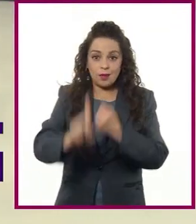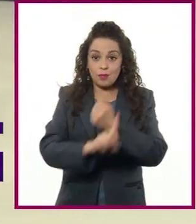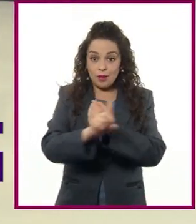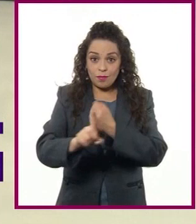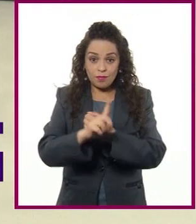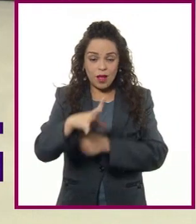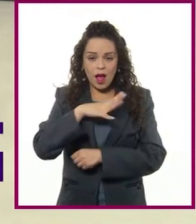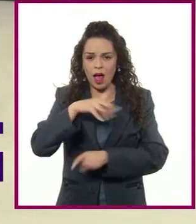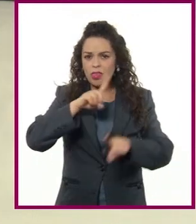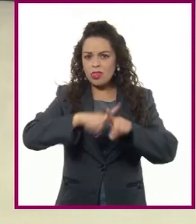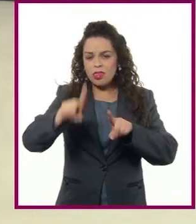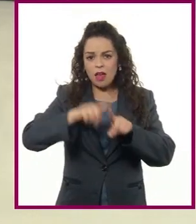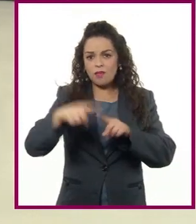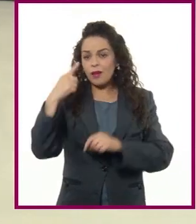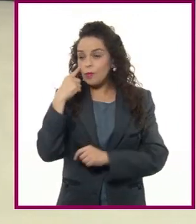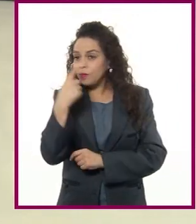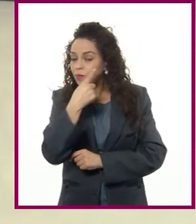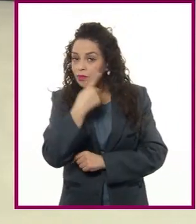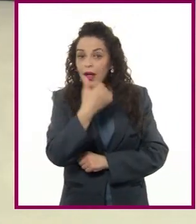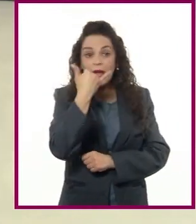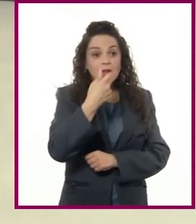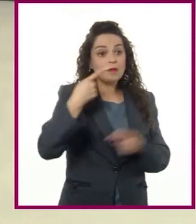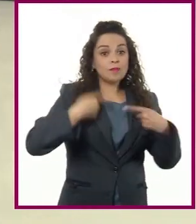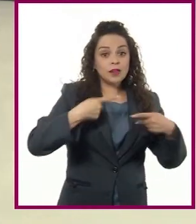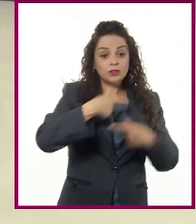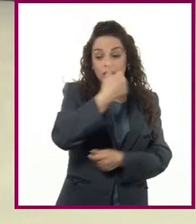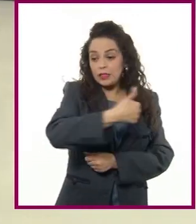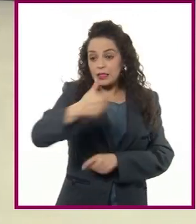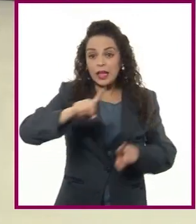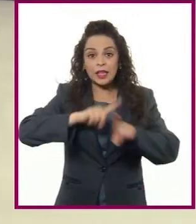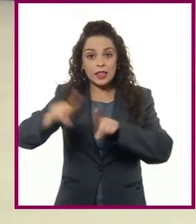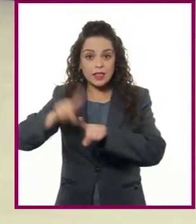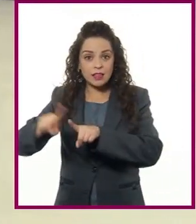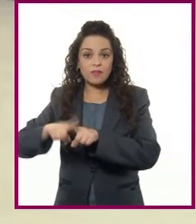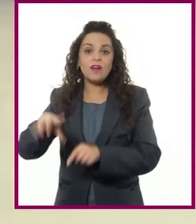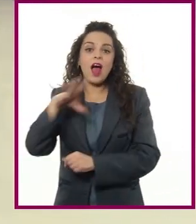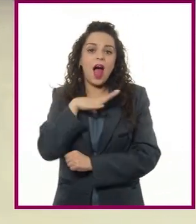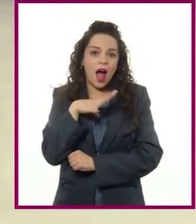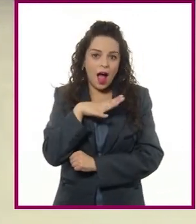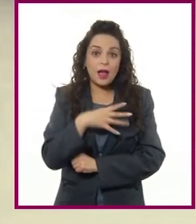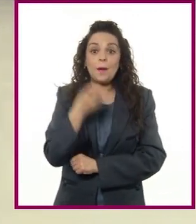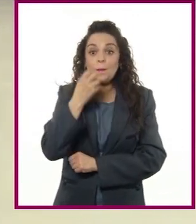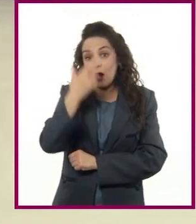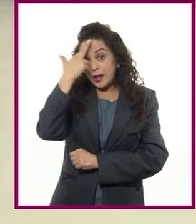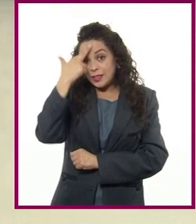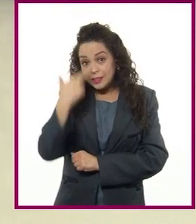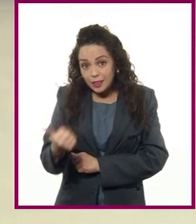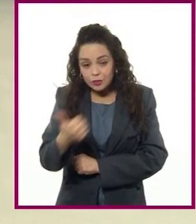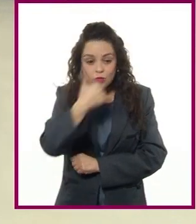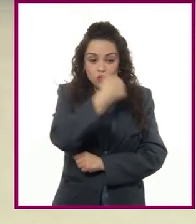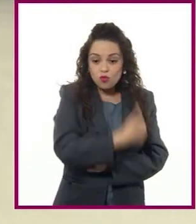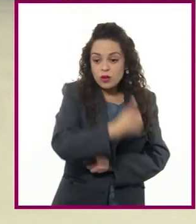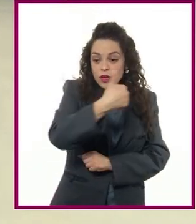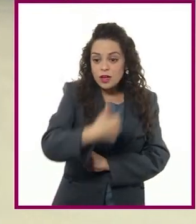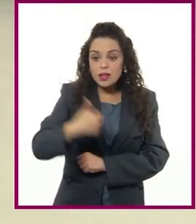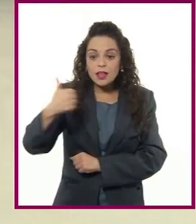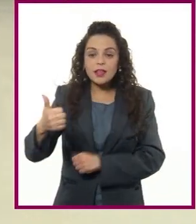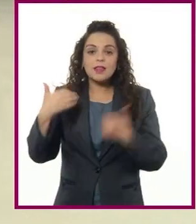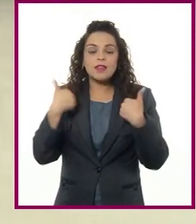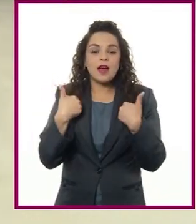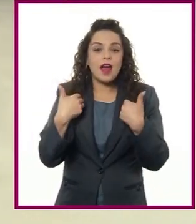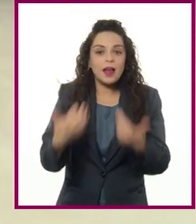tantas percepciones como personas que se encuentran involucradas, lo que provoca que cada persona interprete